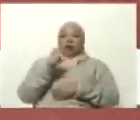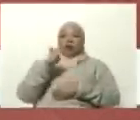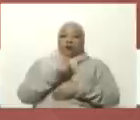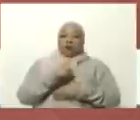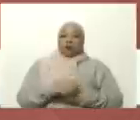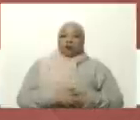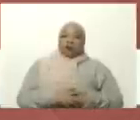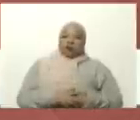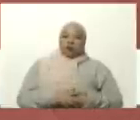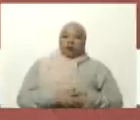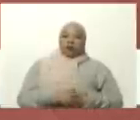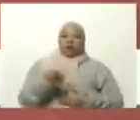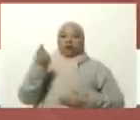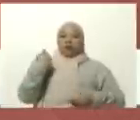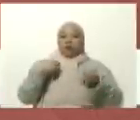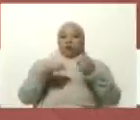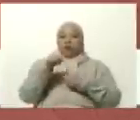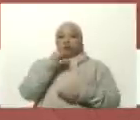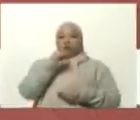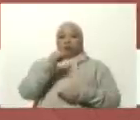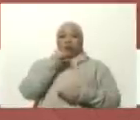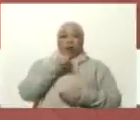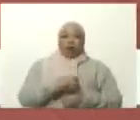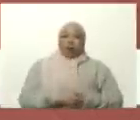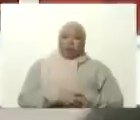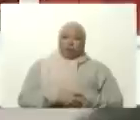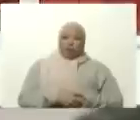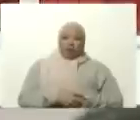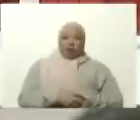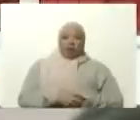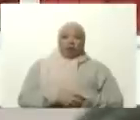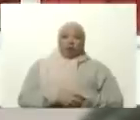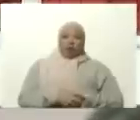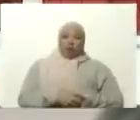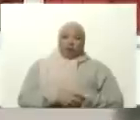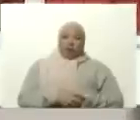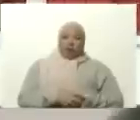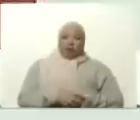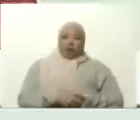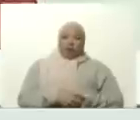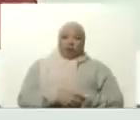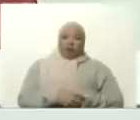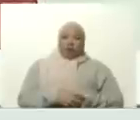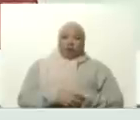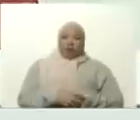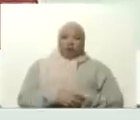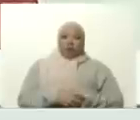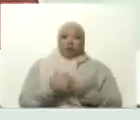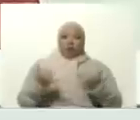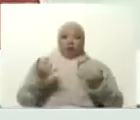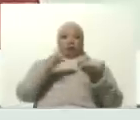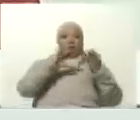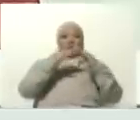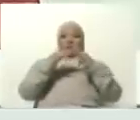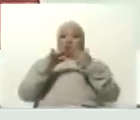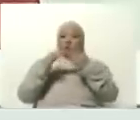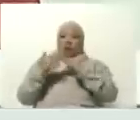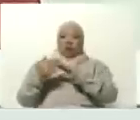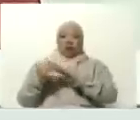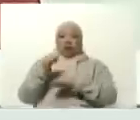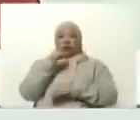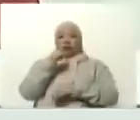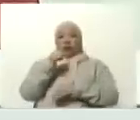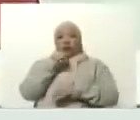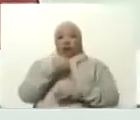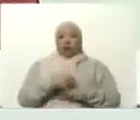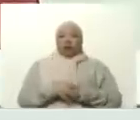Están las de la economía comunal, todas. Cada día más poder para el pueblo. ¿Comuna o nada? O